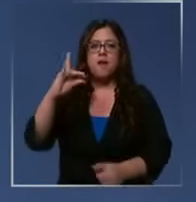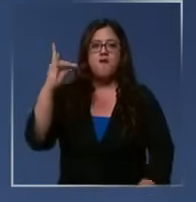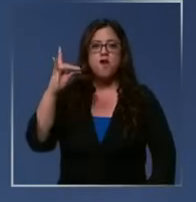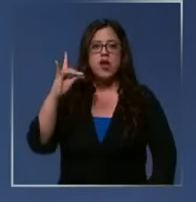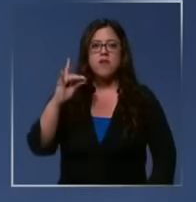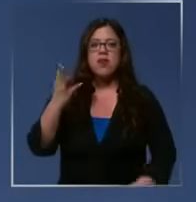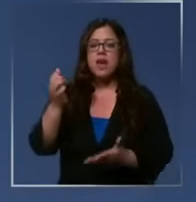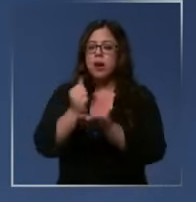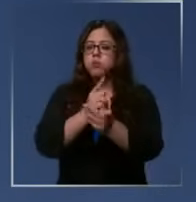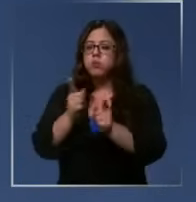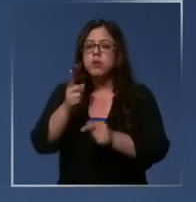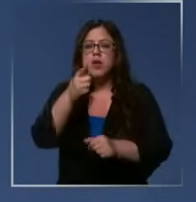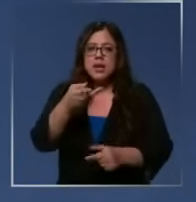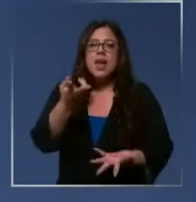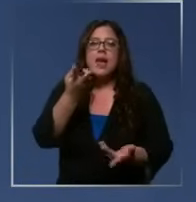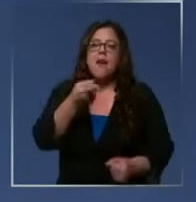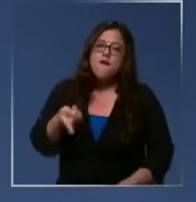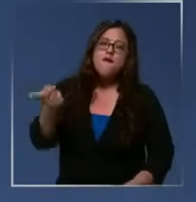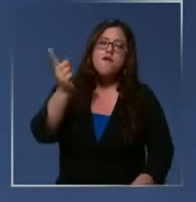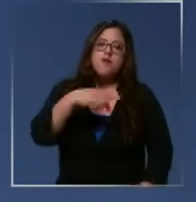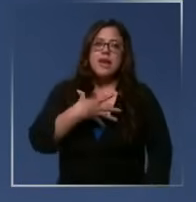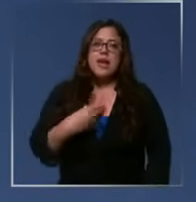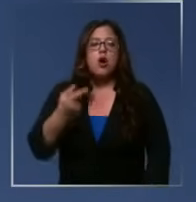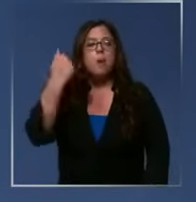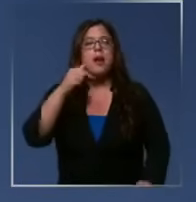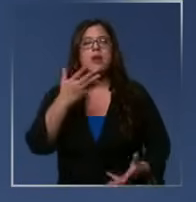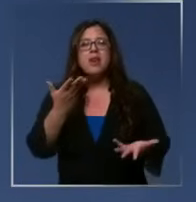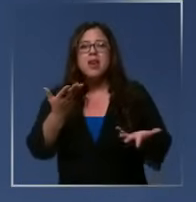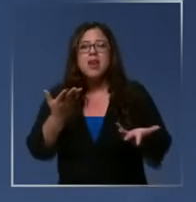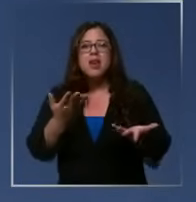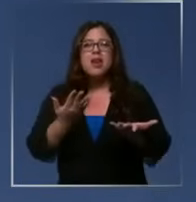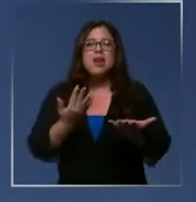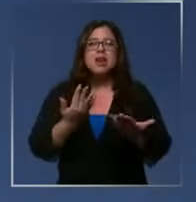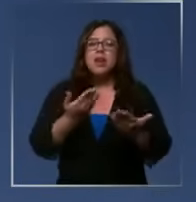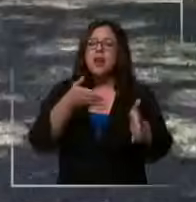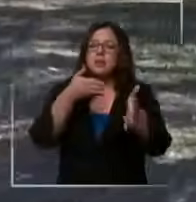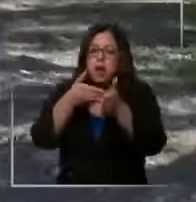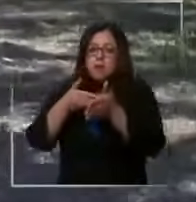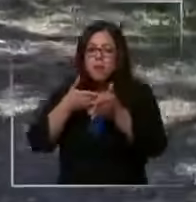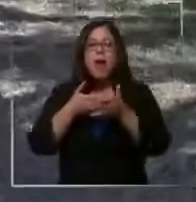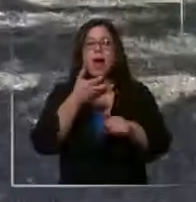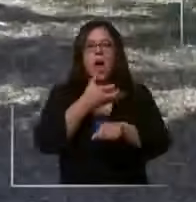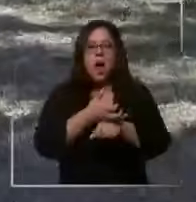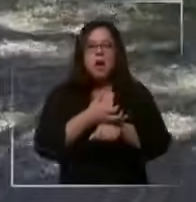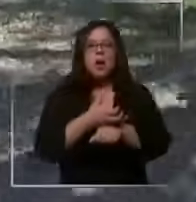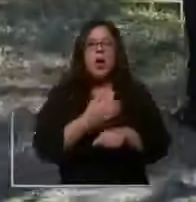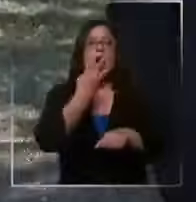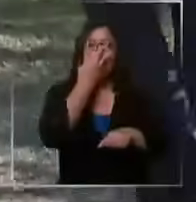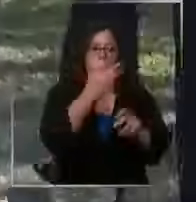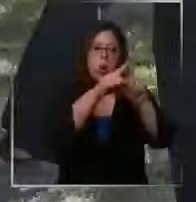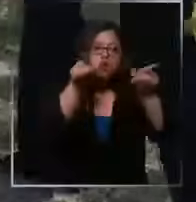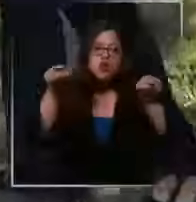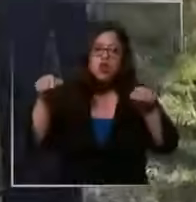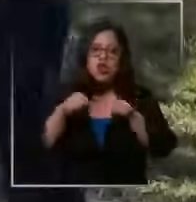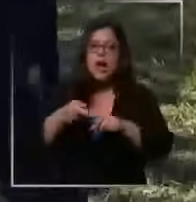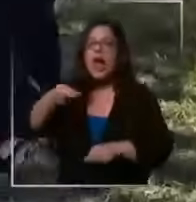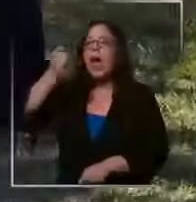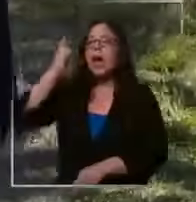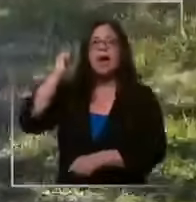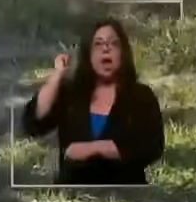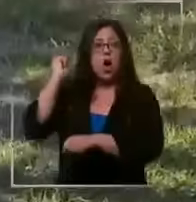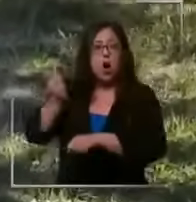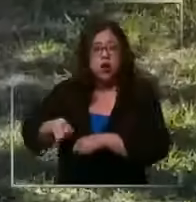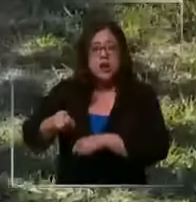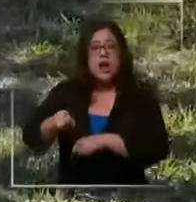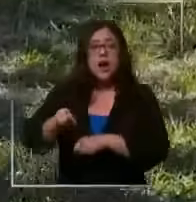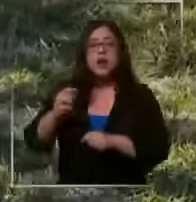para tramitar la restitución. Pero siempre había algo o alguien que lo impedía. 4 salas ordenaron en Bolivia el retorno